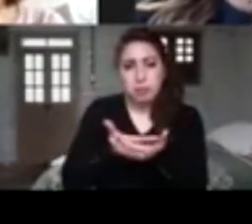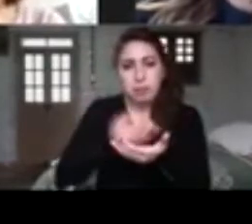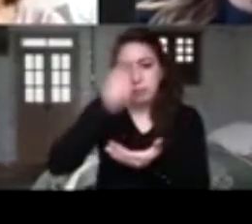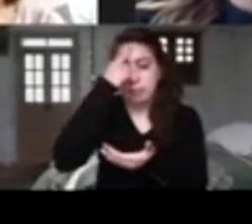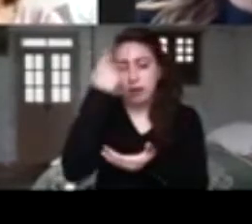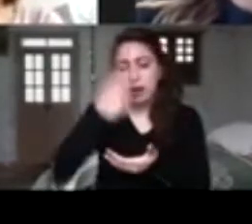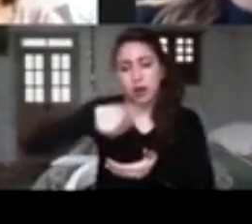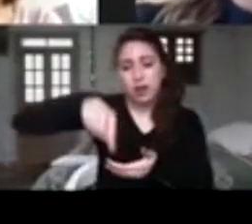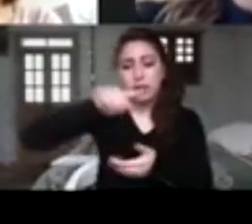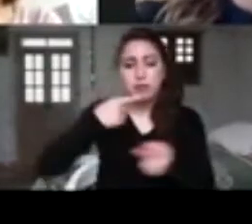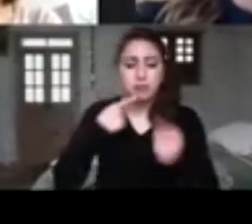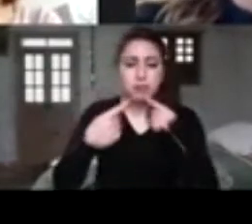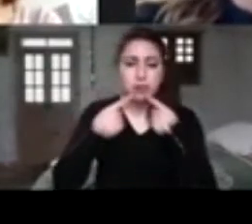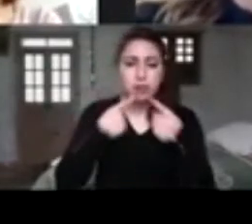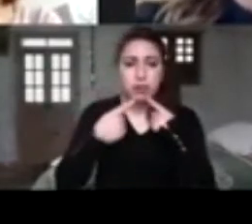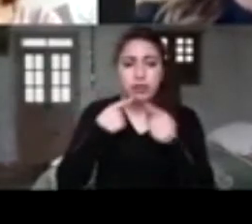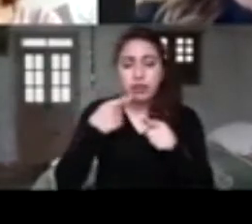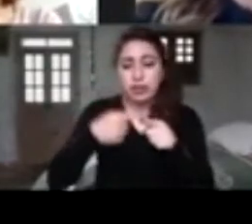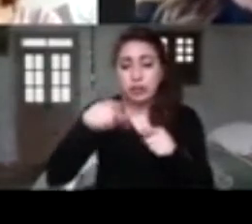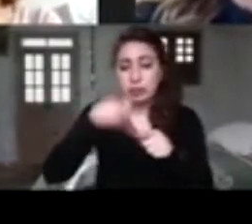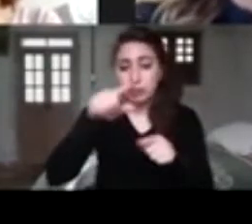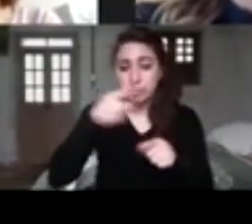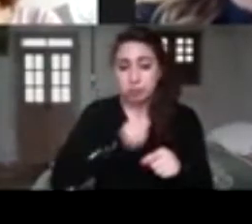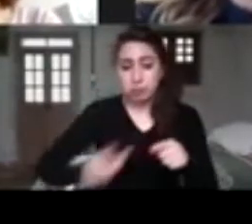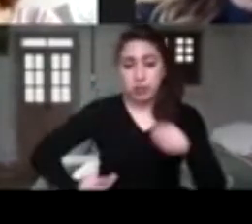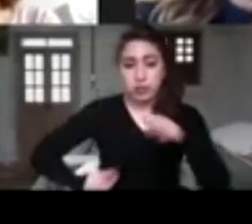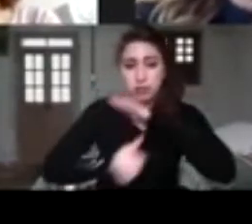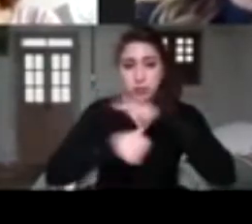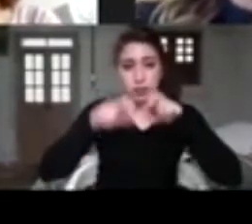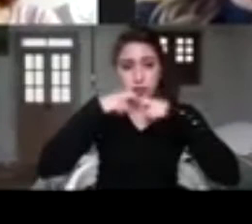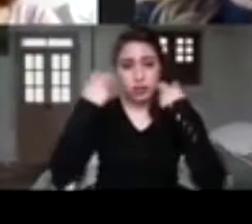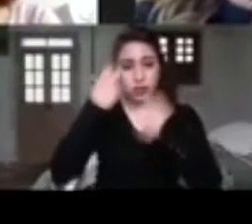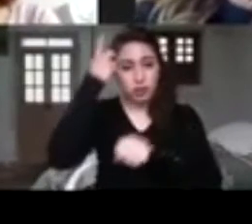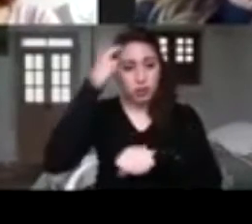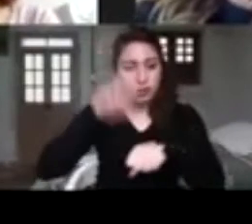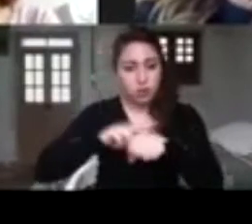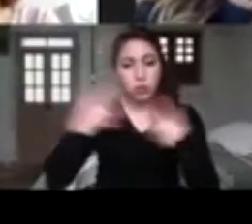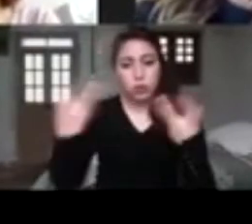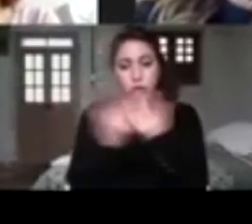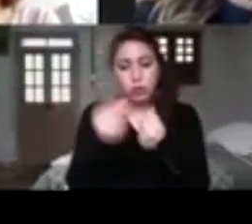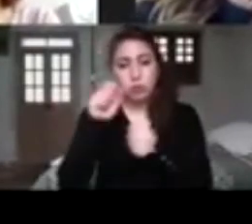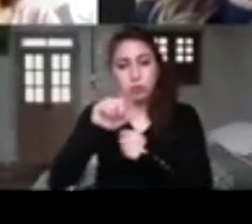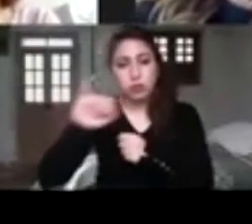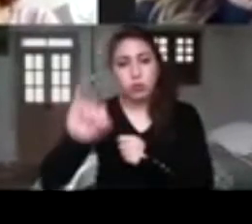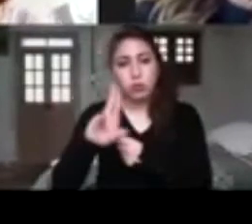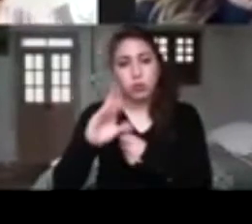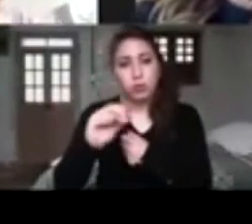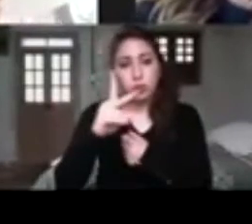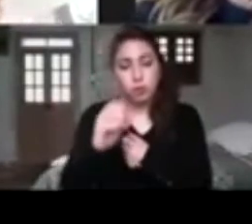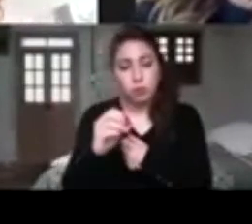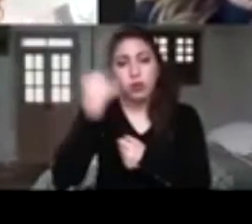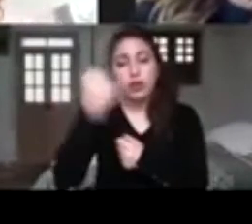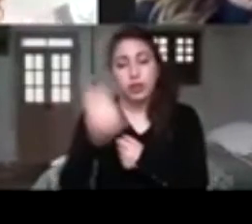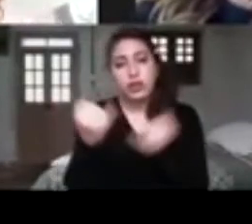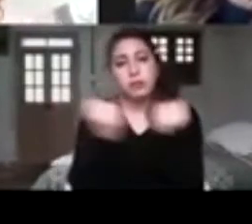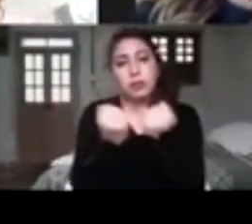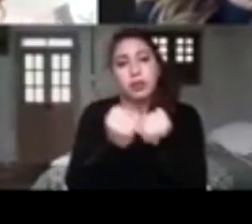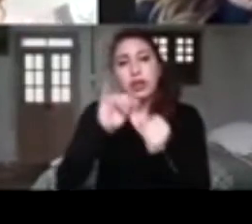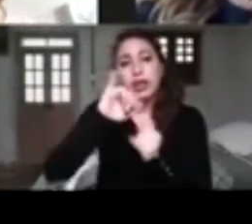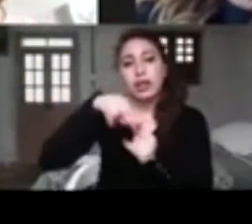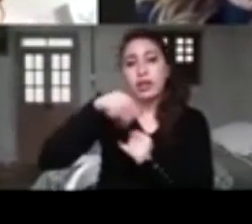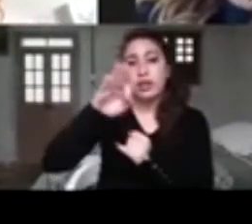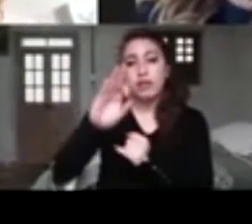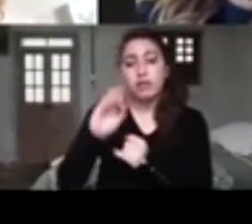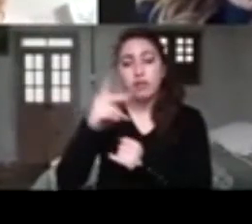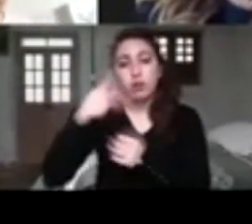decidida la presidencia de la mesa directiva, la Junta de Coordinación Política, en colaboración con el Instituto de Transparencia de la Ciudad de